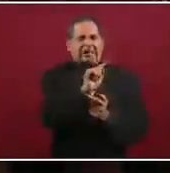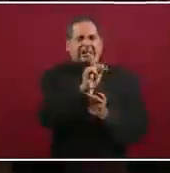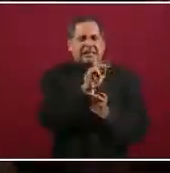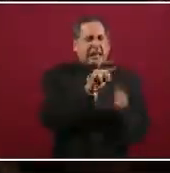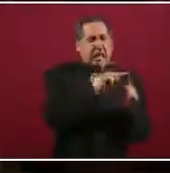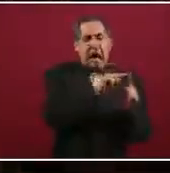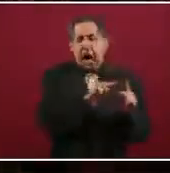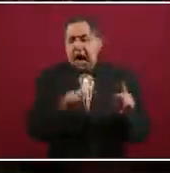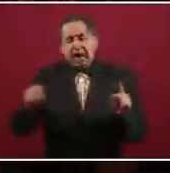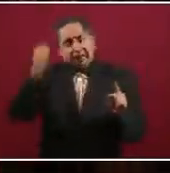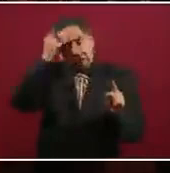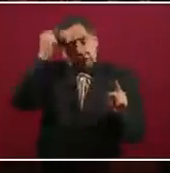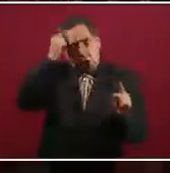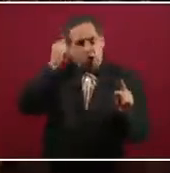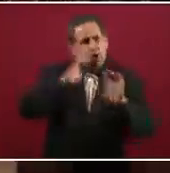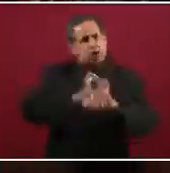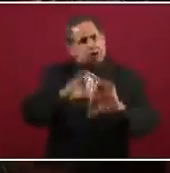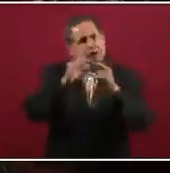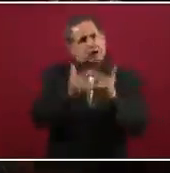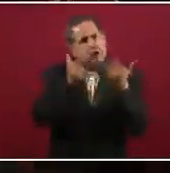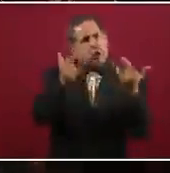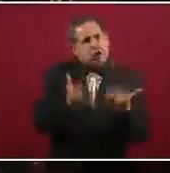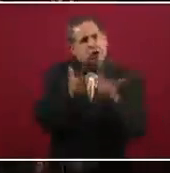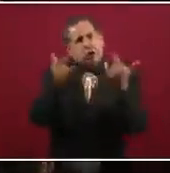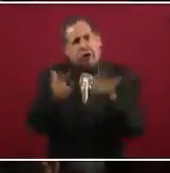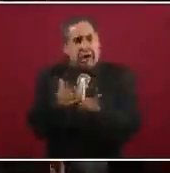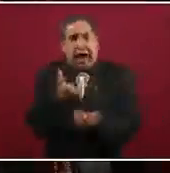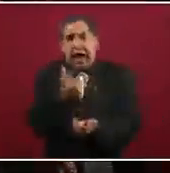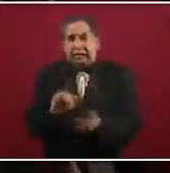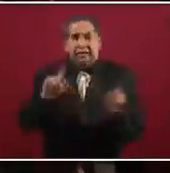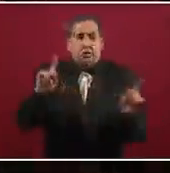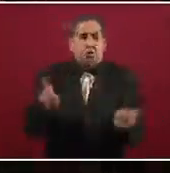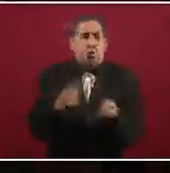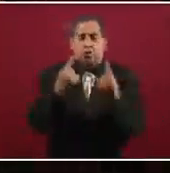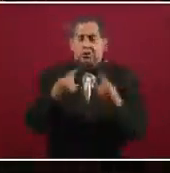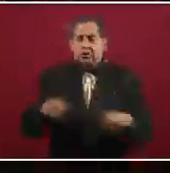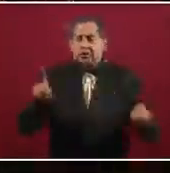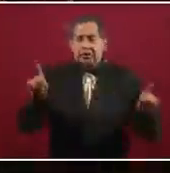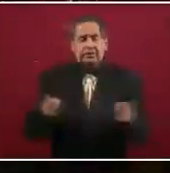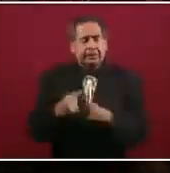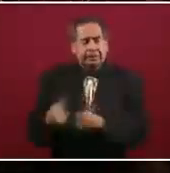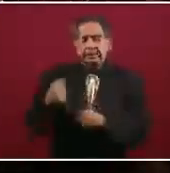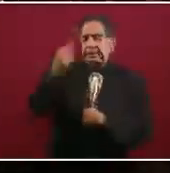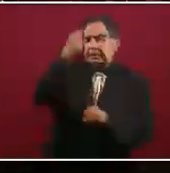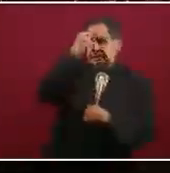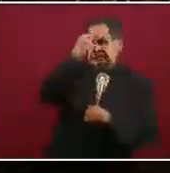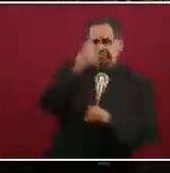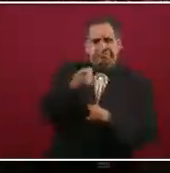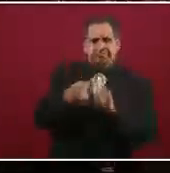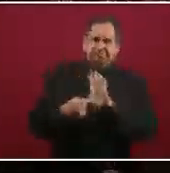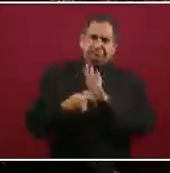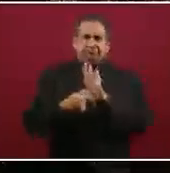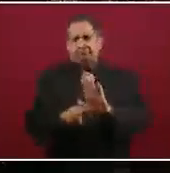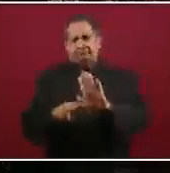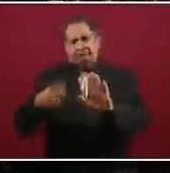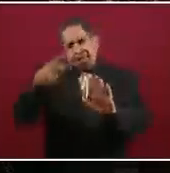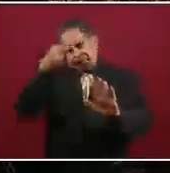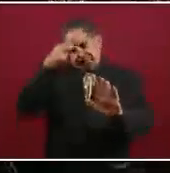Texcoco. Entonces bueno, ahí está la música, y claro, hay música que nos representa precisamente la fiesta, la algarabía,